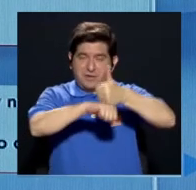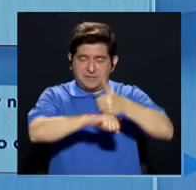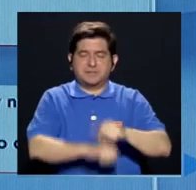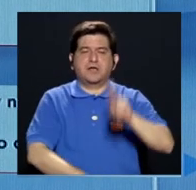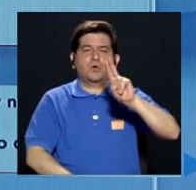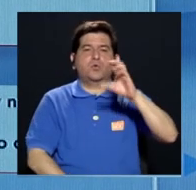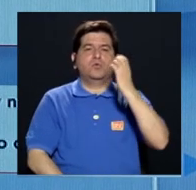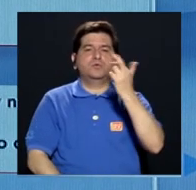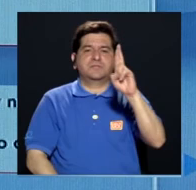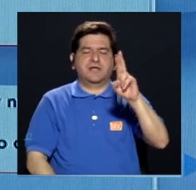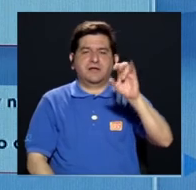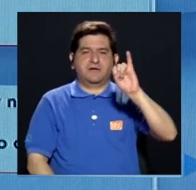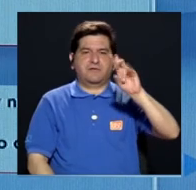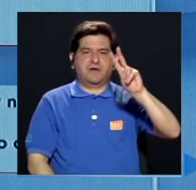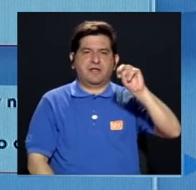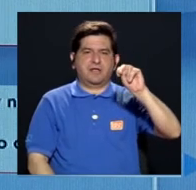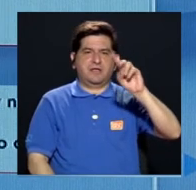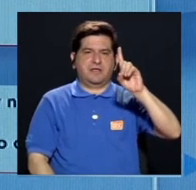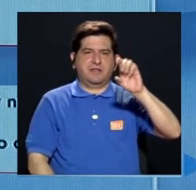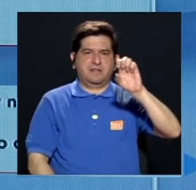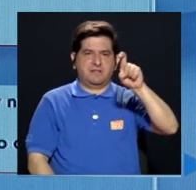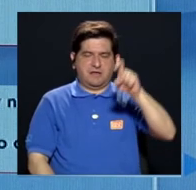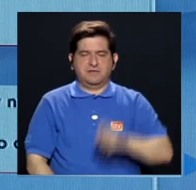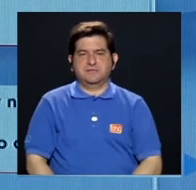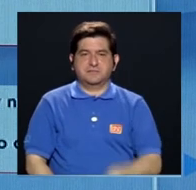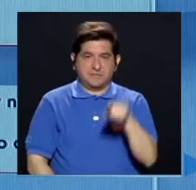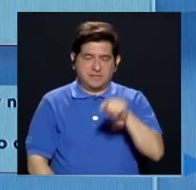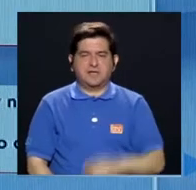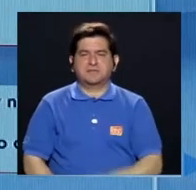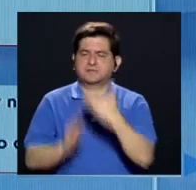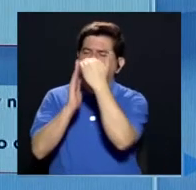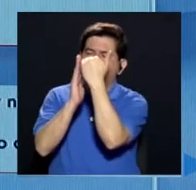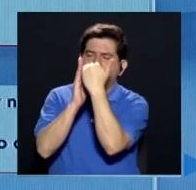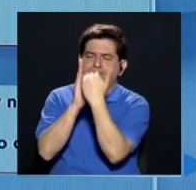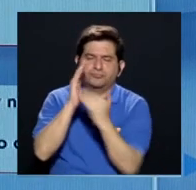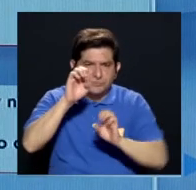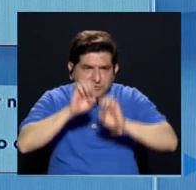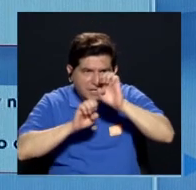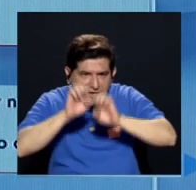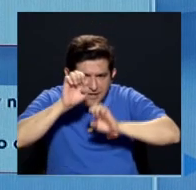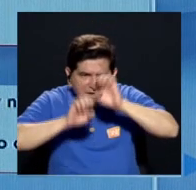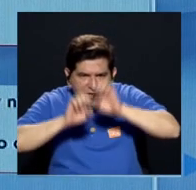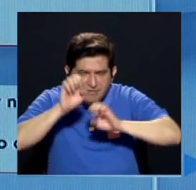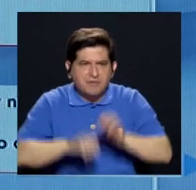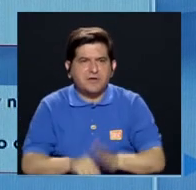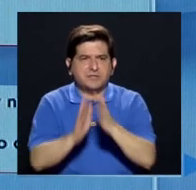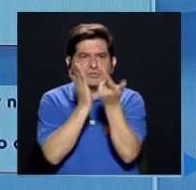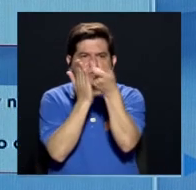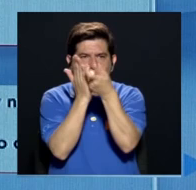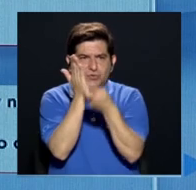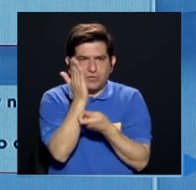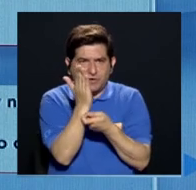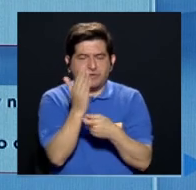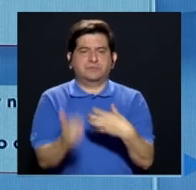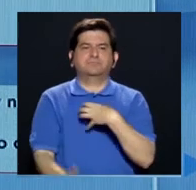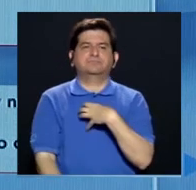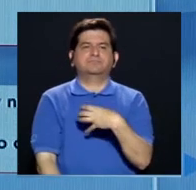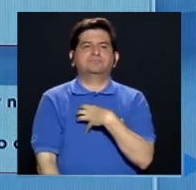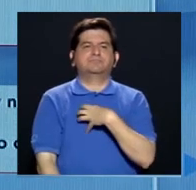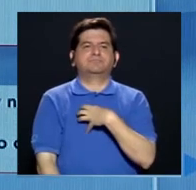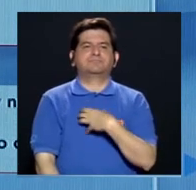el UCR Index, un índice de evaluación de revistas